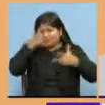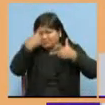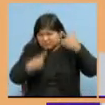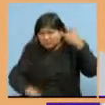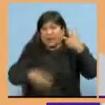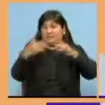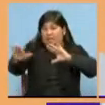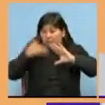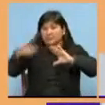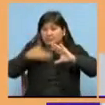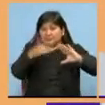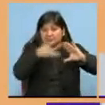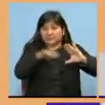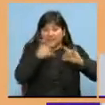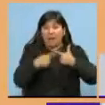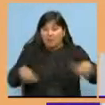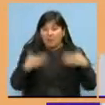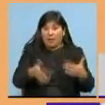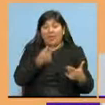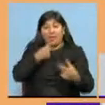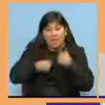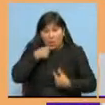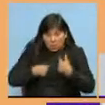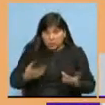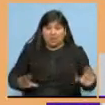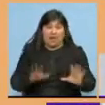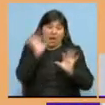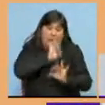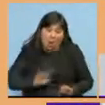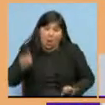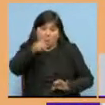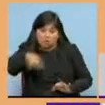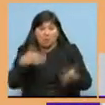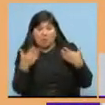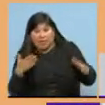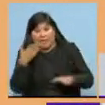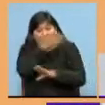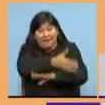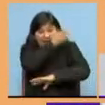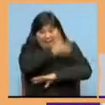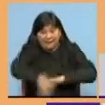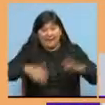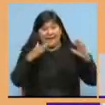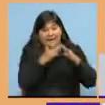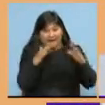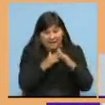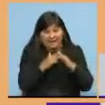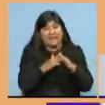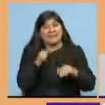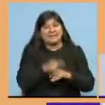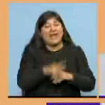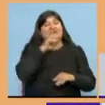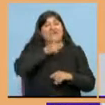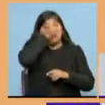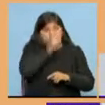alguna consulta escrita y si no directamente vienen a nuestra sede que atendemos todos los viernes de 9 a 13 y de 18 a